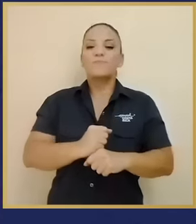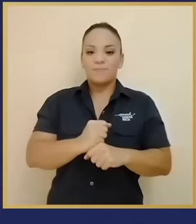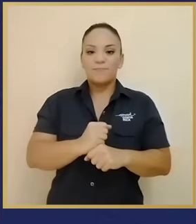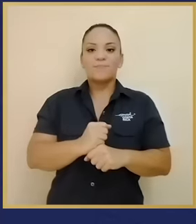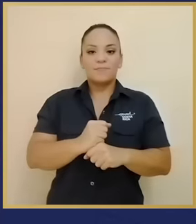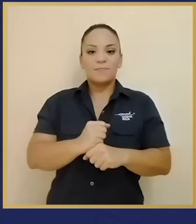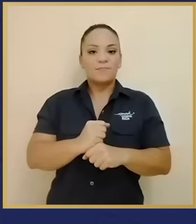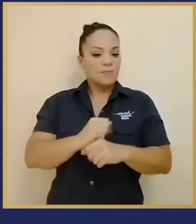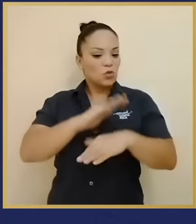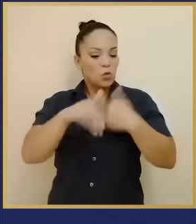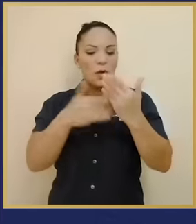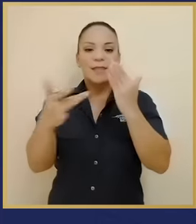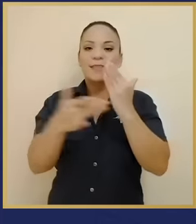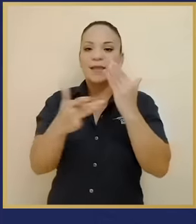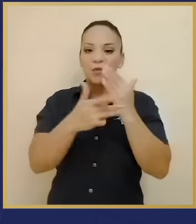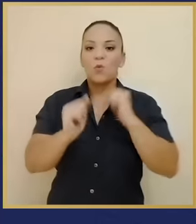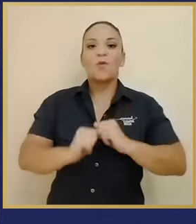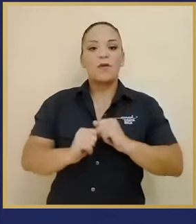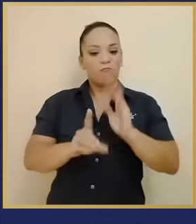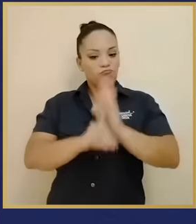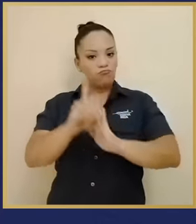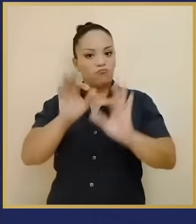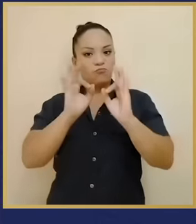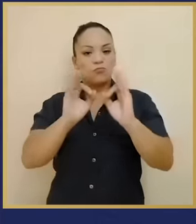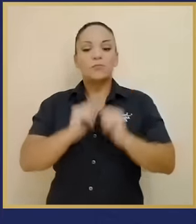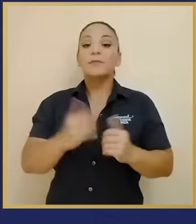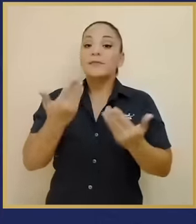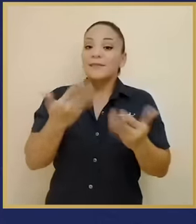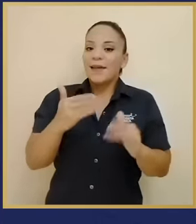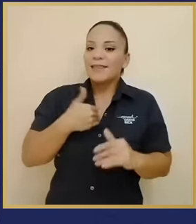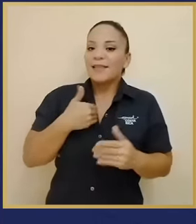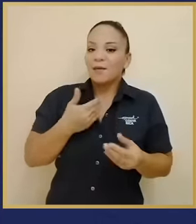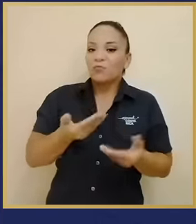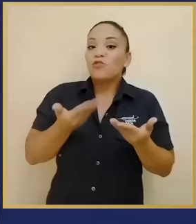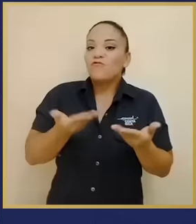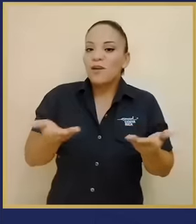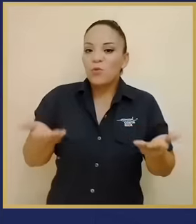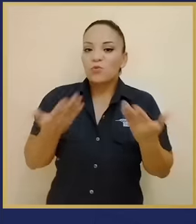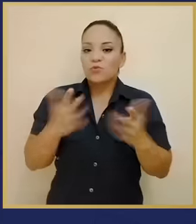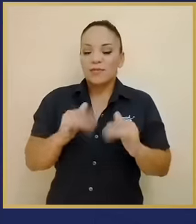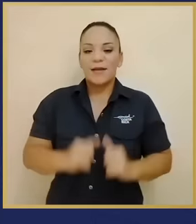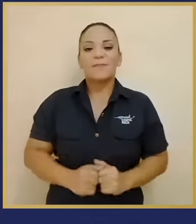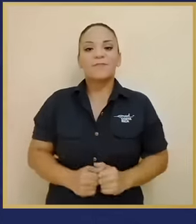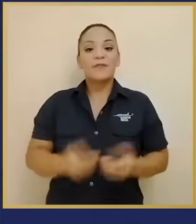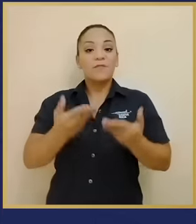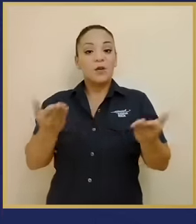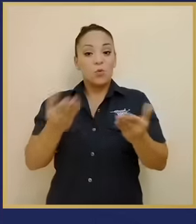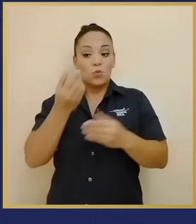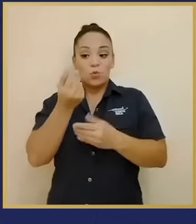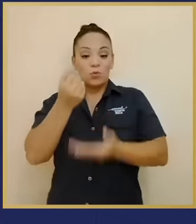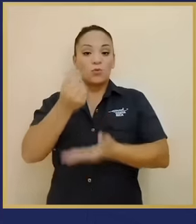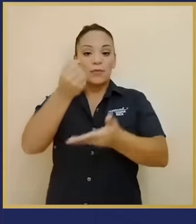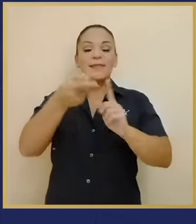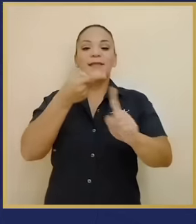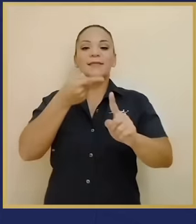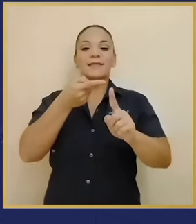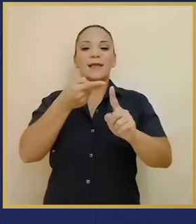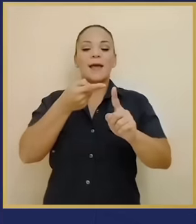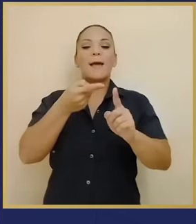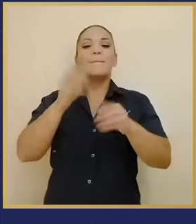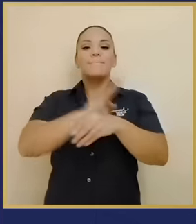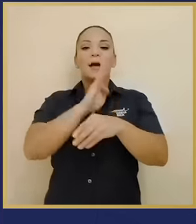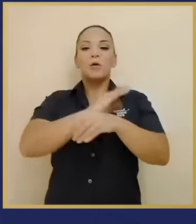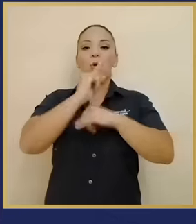y de todo el desarrollo tecnológico, ya tenemos los recursos que provienen del préstamo del